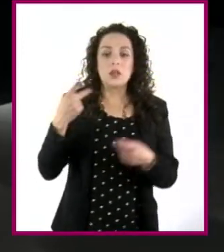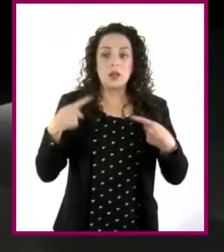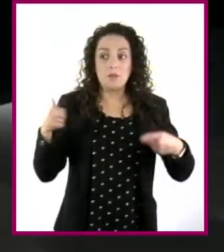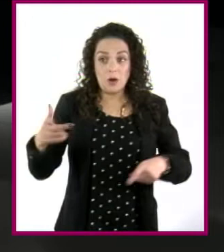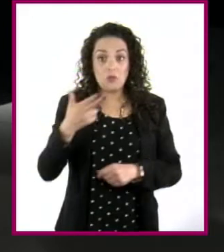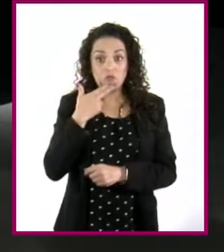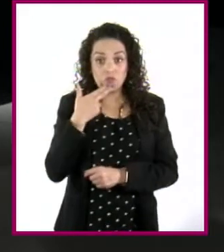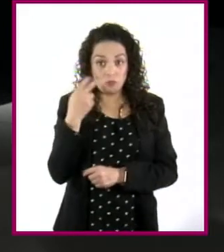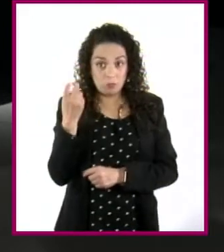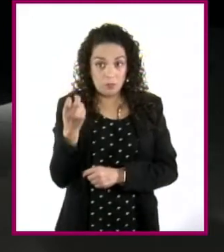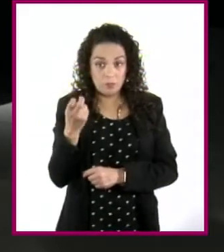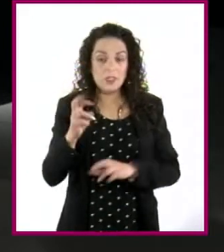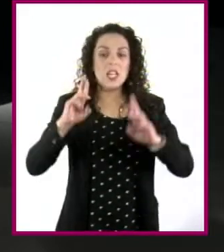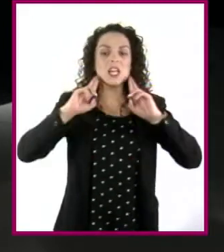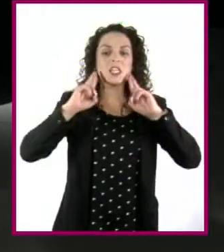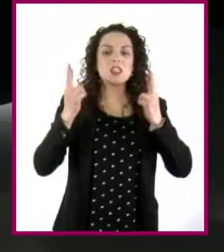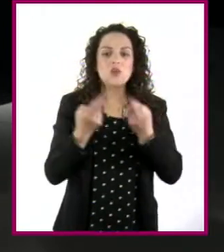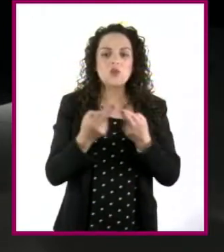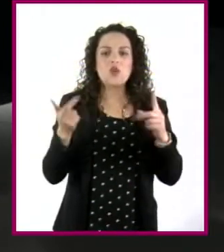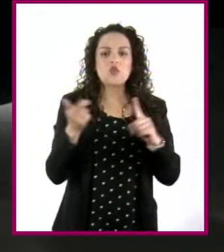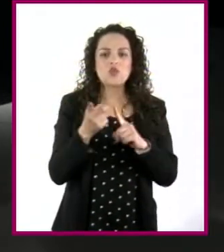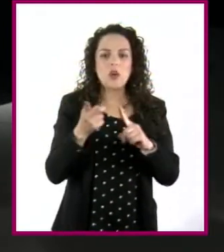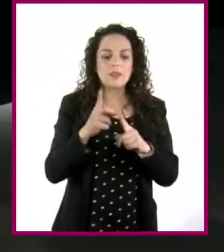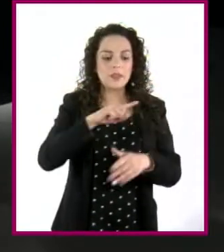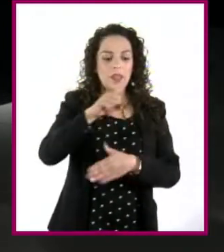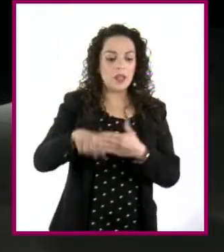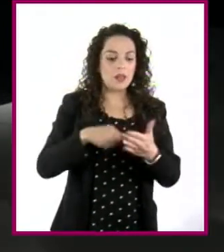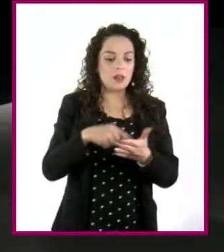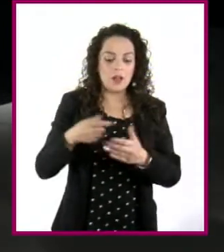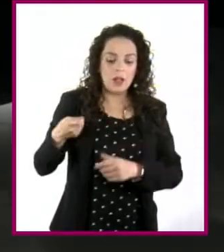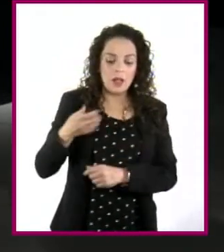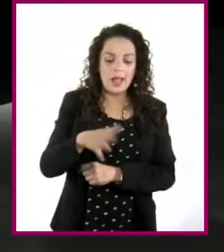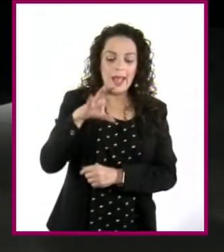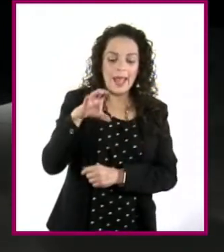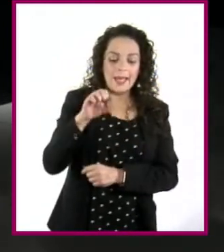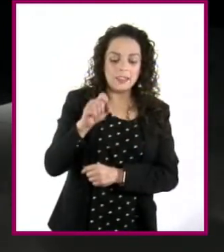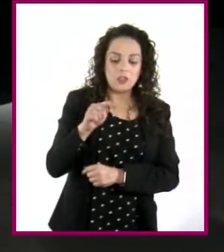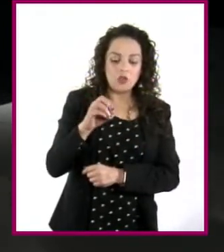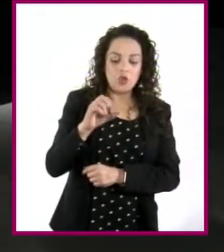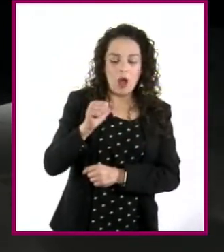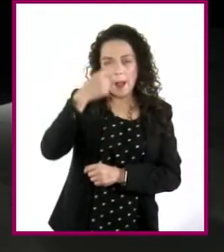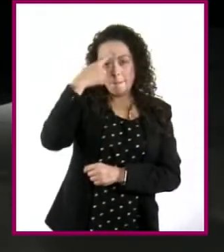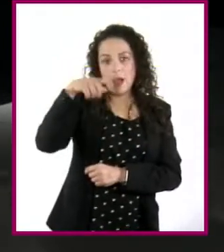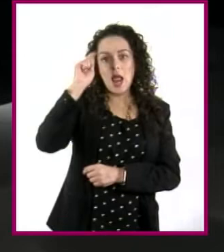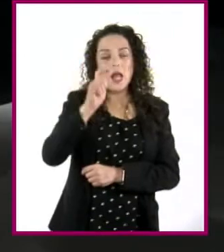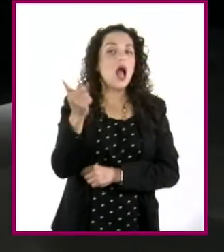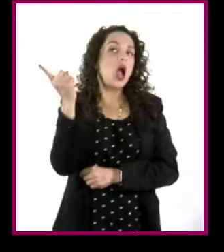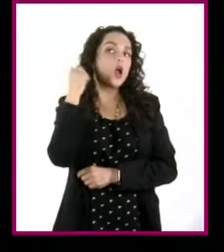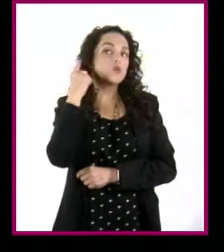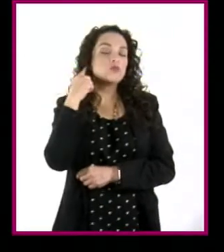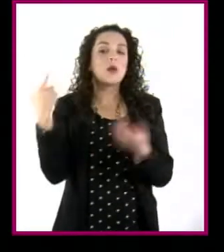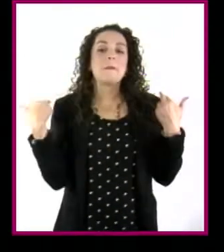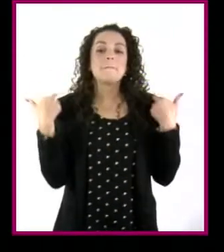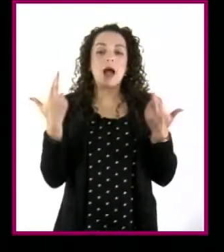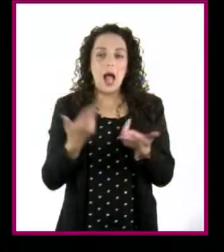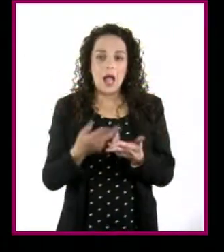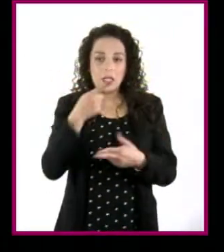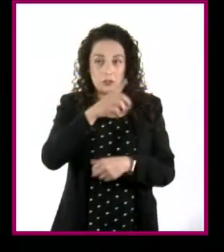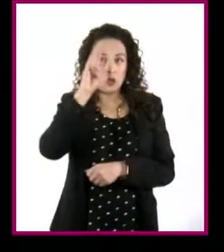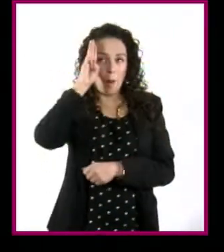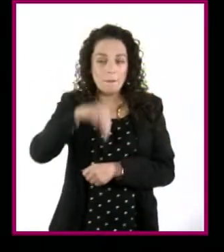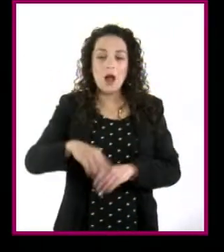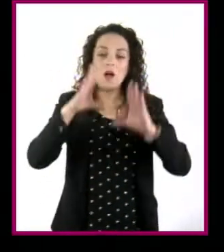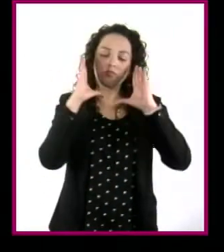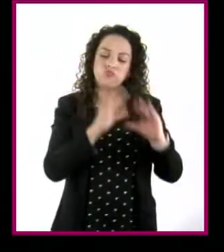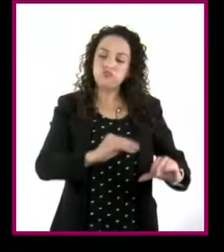se reunían en un pórtico llamado estoa a escuchar las lecciones de los maestros. Fue